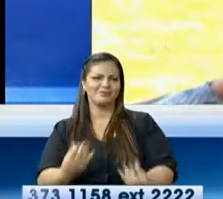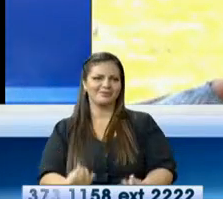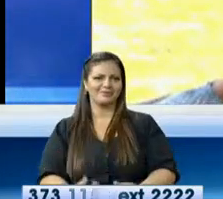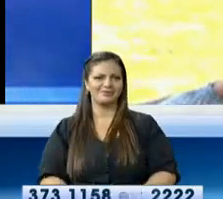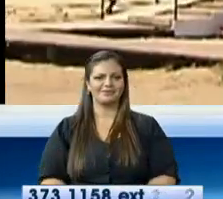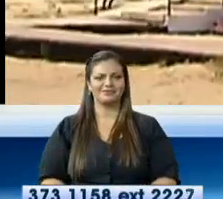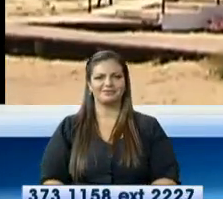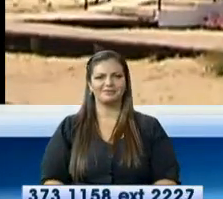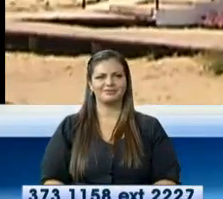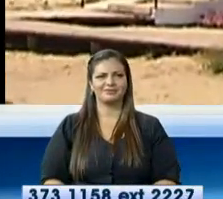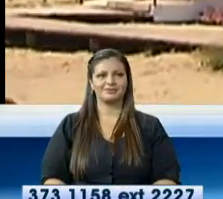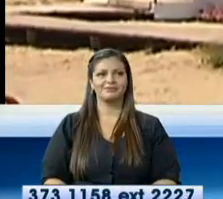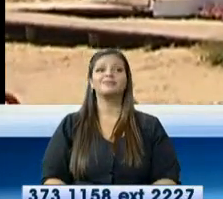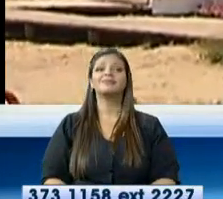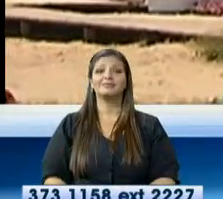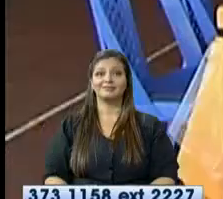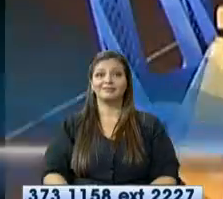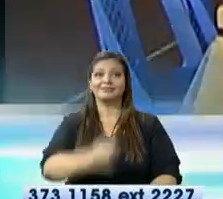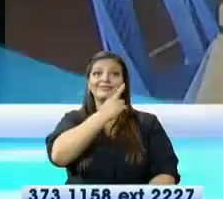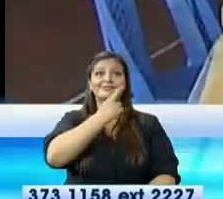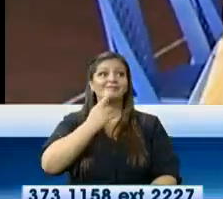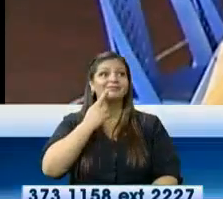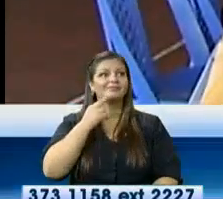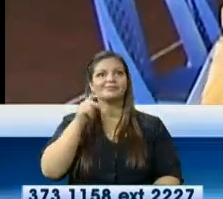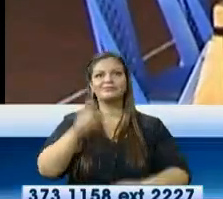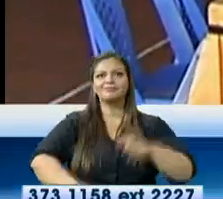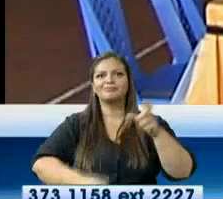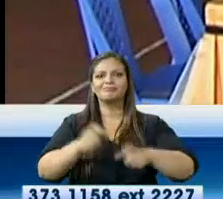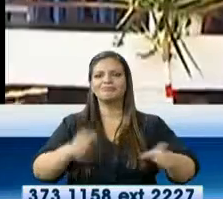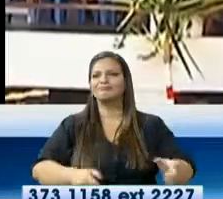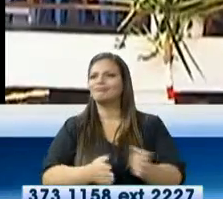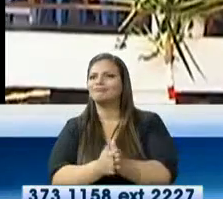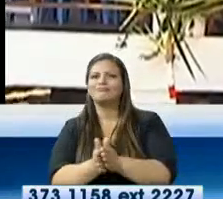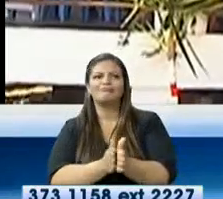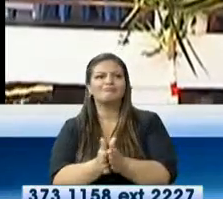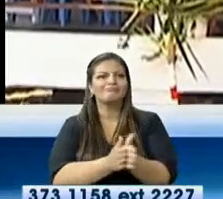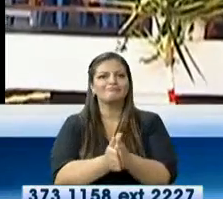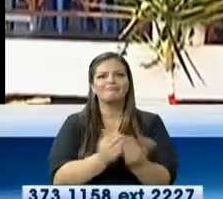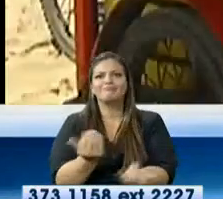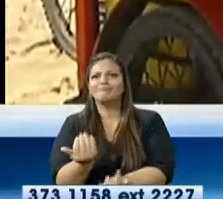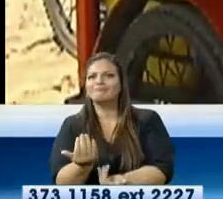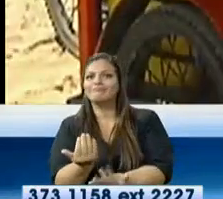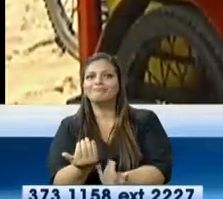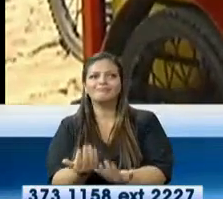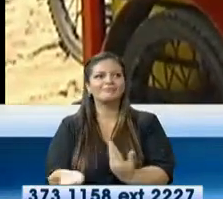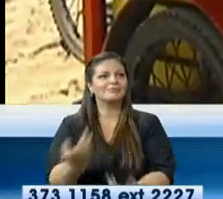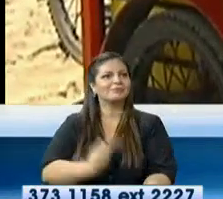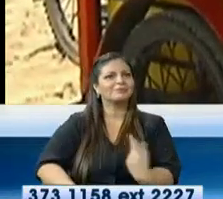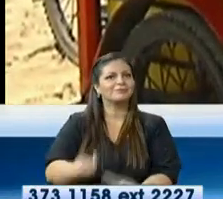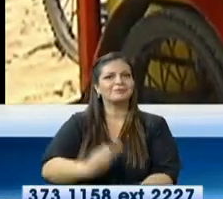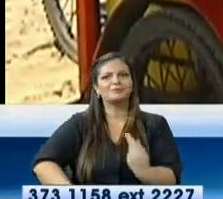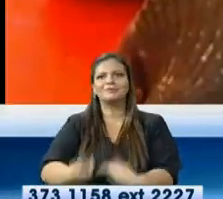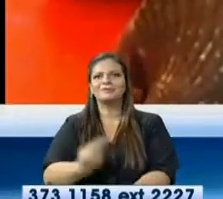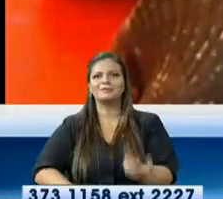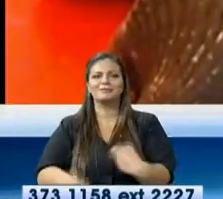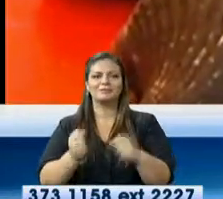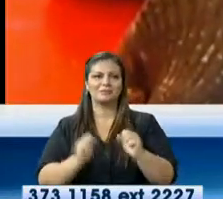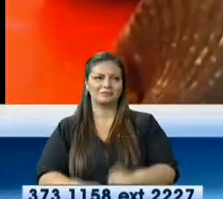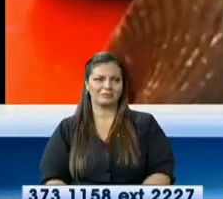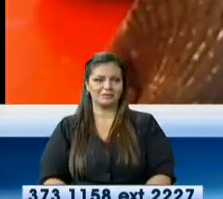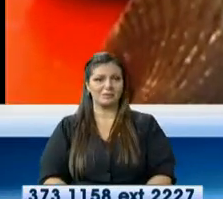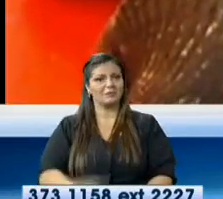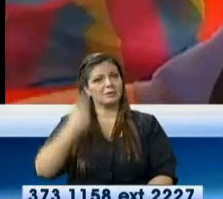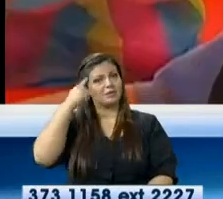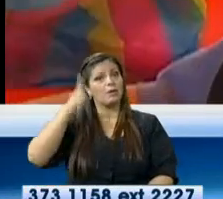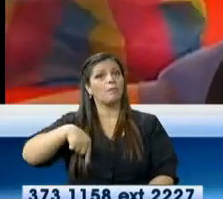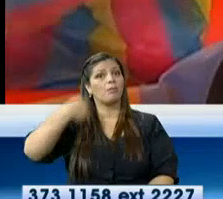hace frío. Los vendedores están a la expectativa de incrementar sus ventas en estos días, aunque esperan mayor afluencia de turistas para Año